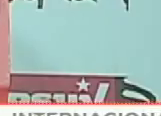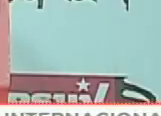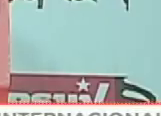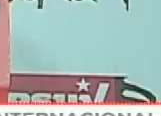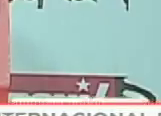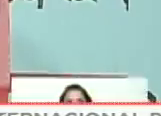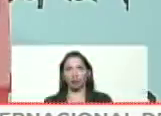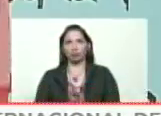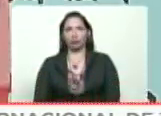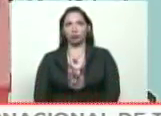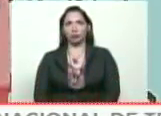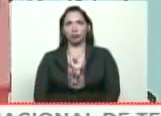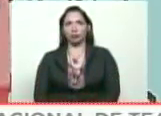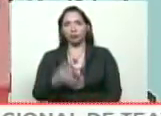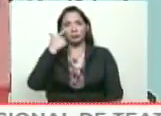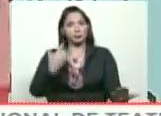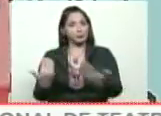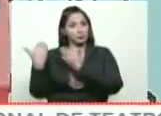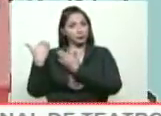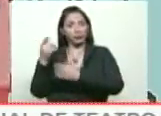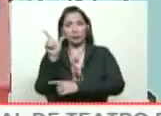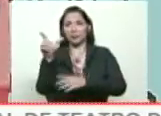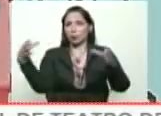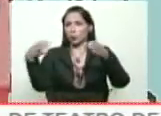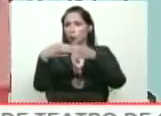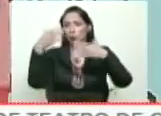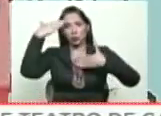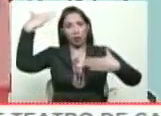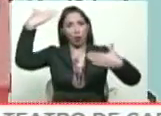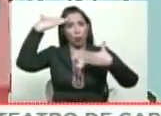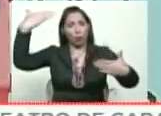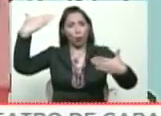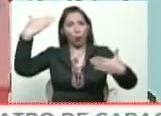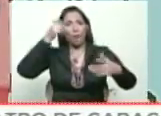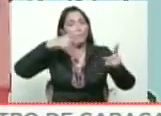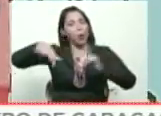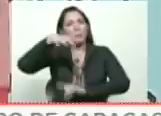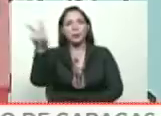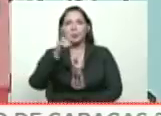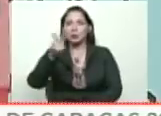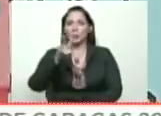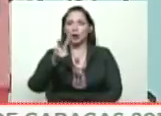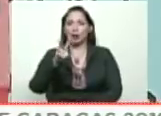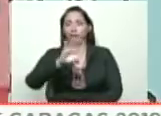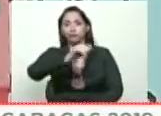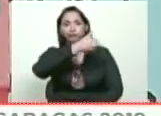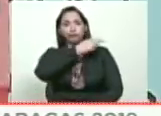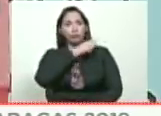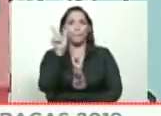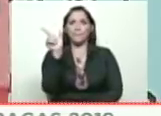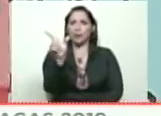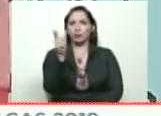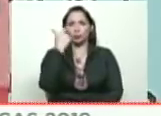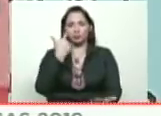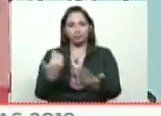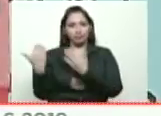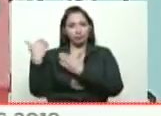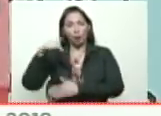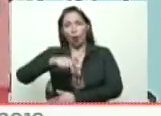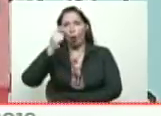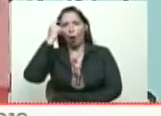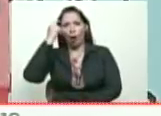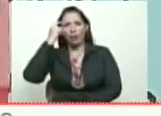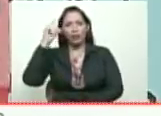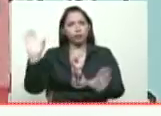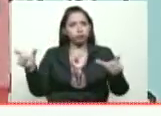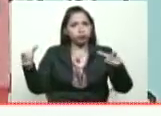Sí, buenas tardes a todo el pueblo de Venezuela. Queremos saludarlos desde la Dirección Nacional del Partido Socialista Unido de Venezuela, que el día de hoy hizo su